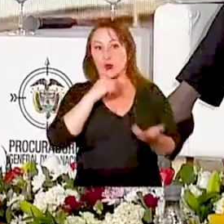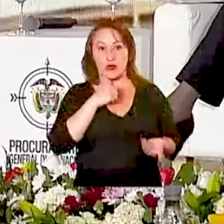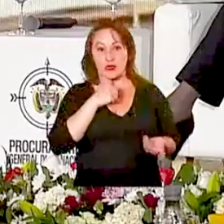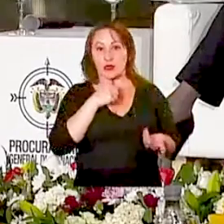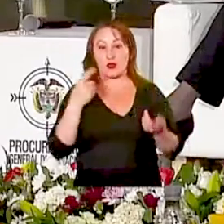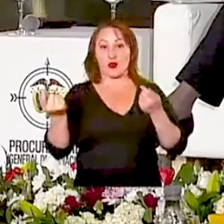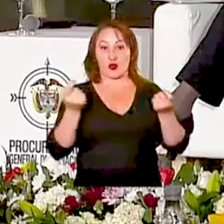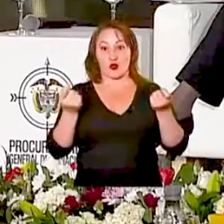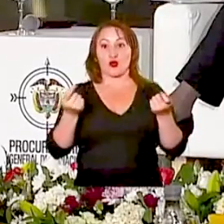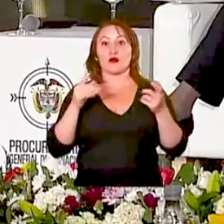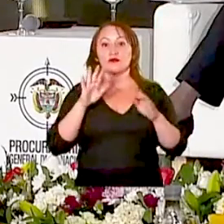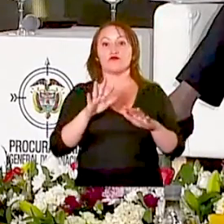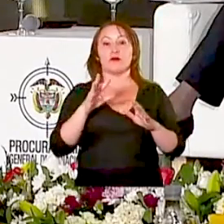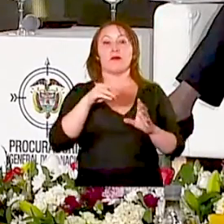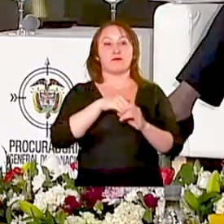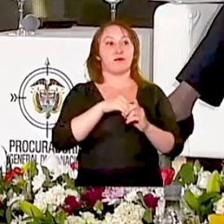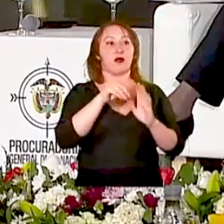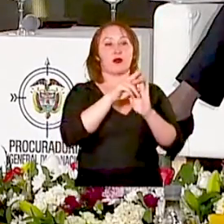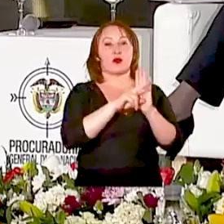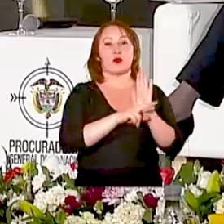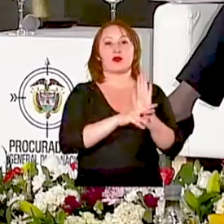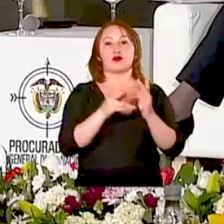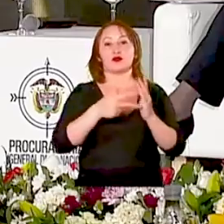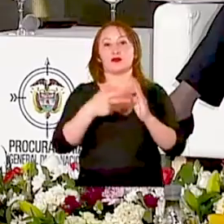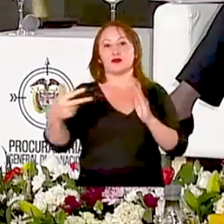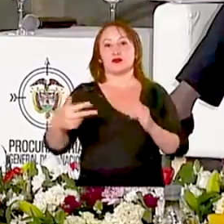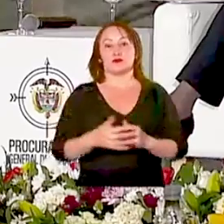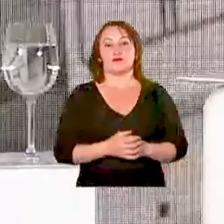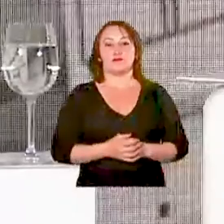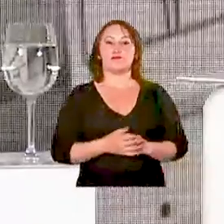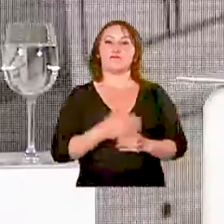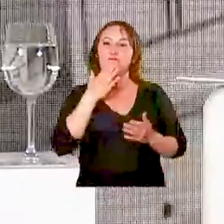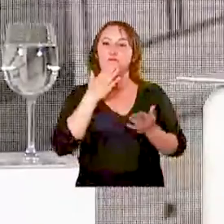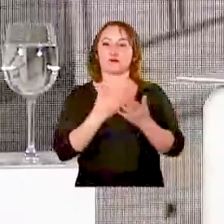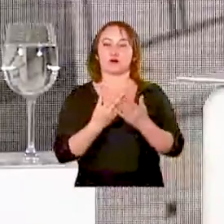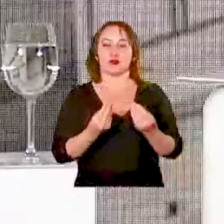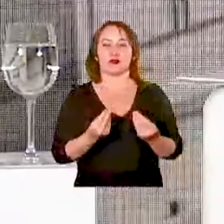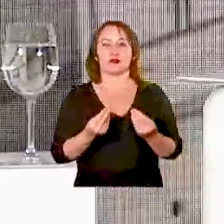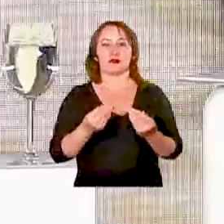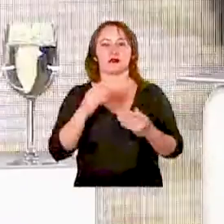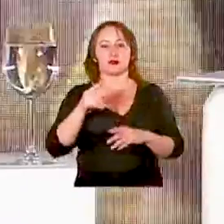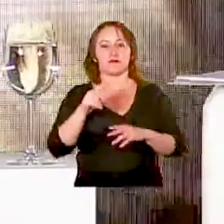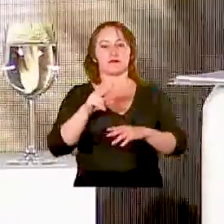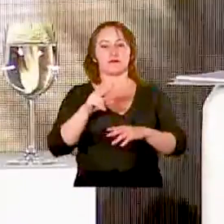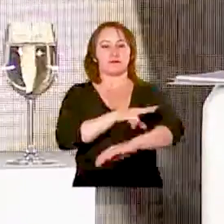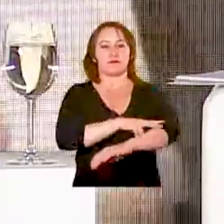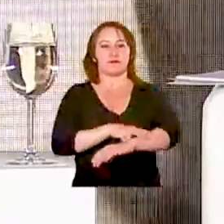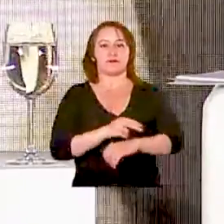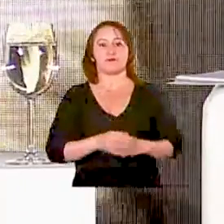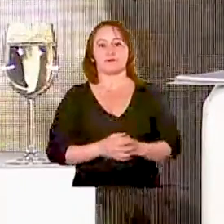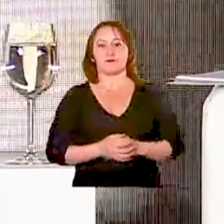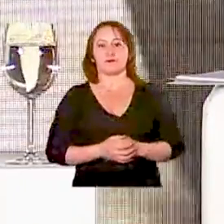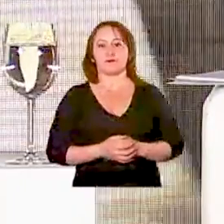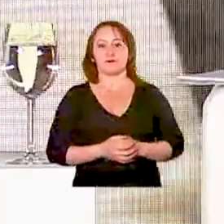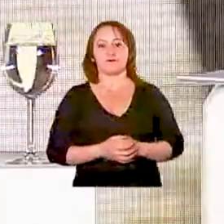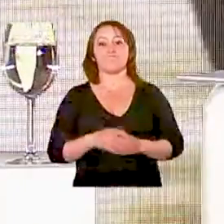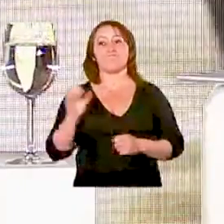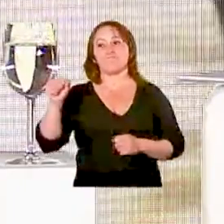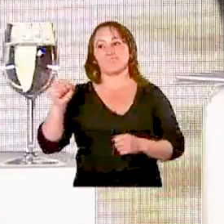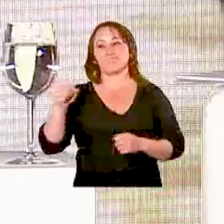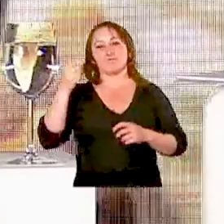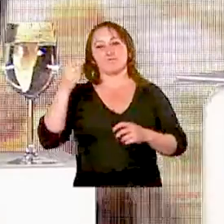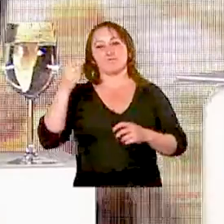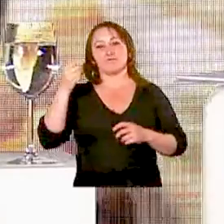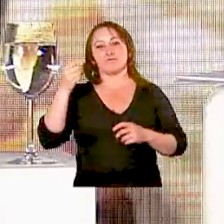esos controles están regulados desde la misma Constitución Política. Gracias, señora delegada. Sí, la preocupación era